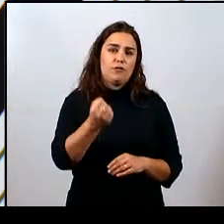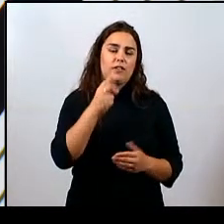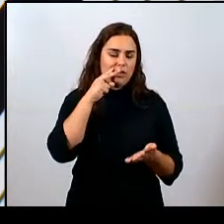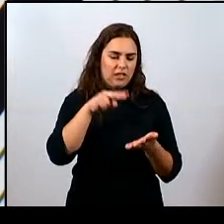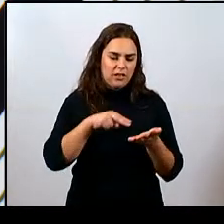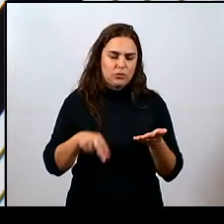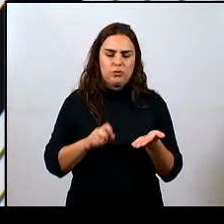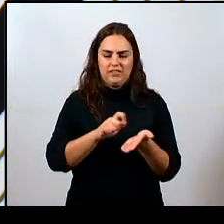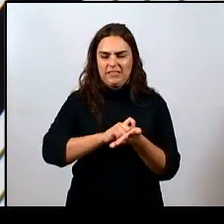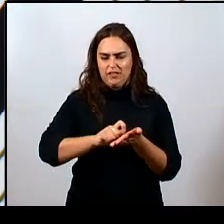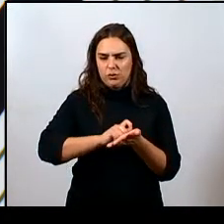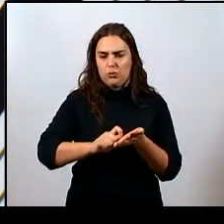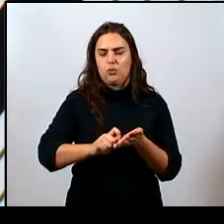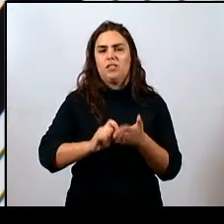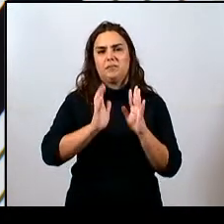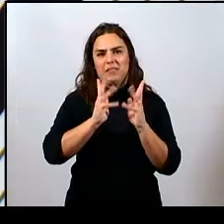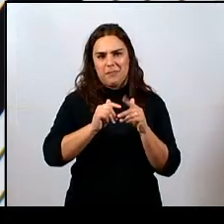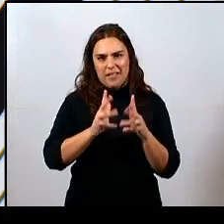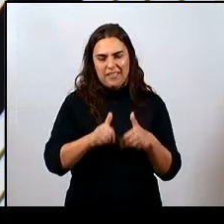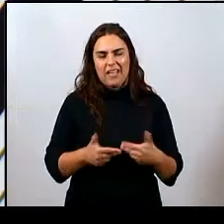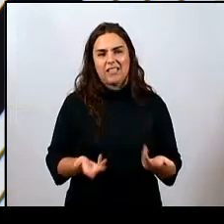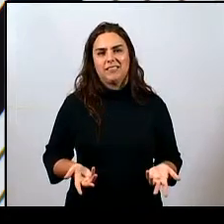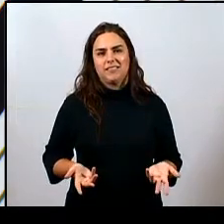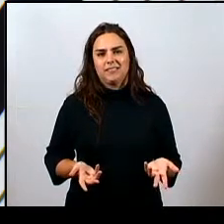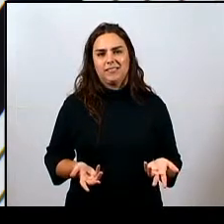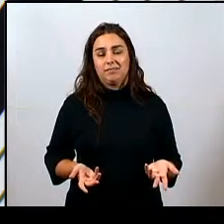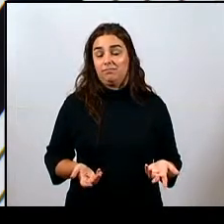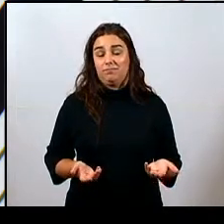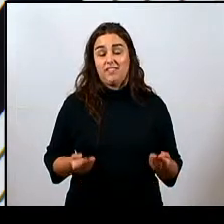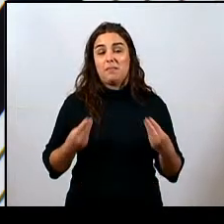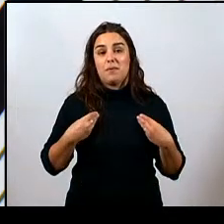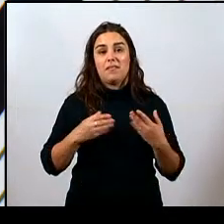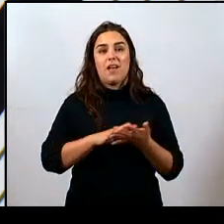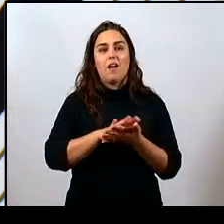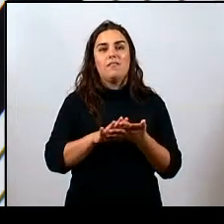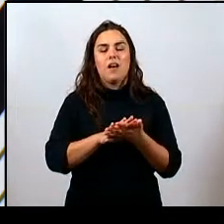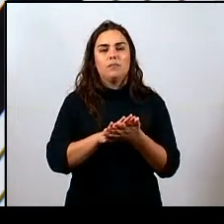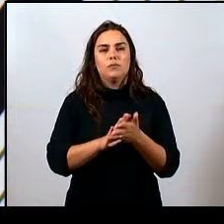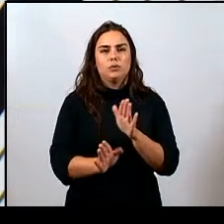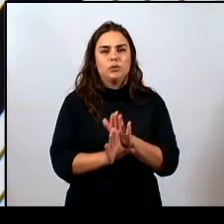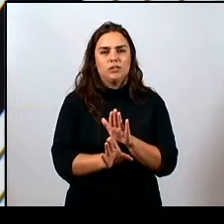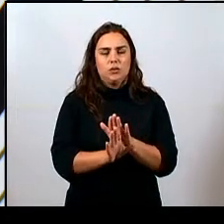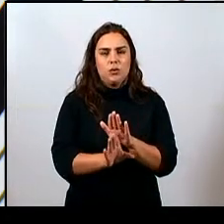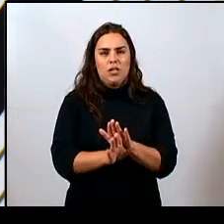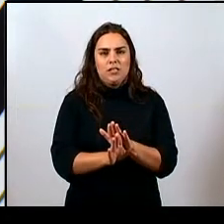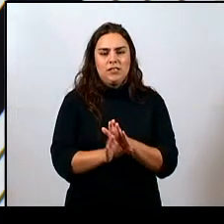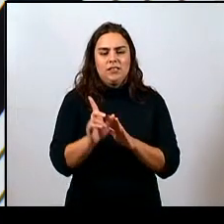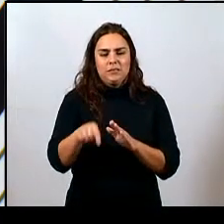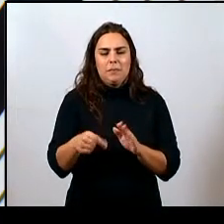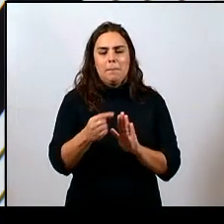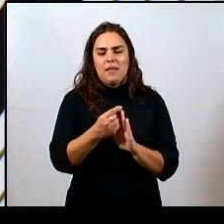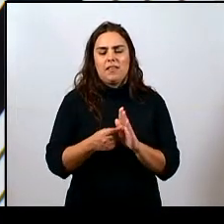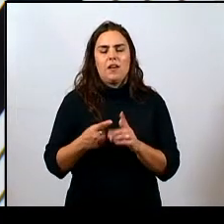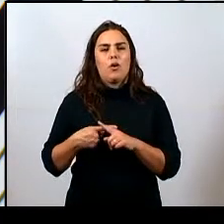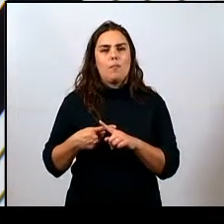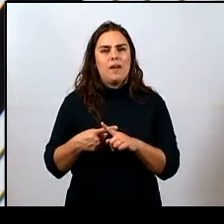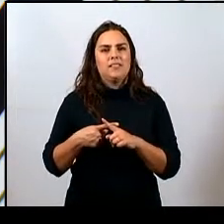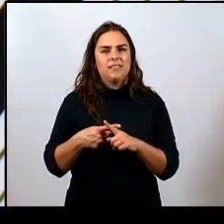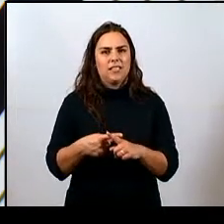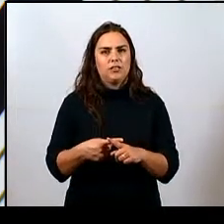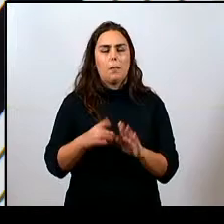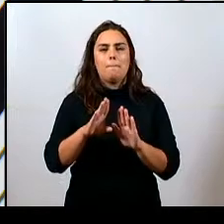la escritura, las matemáticas. En vivienda vamos a seguir adoptando y compartiendo medidas como puede ser el Plan